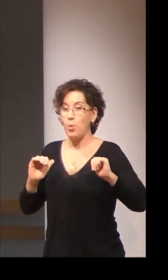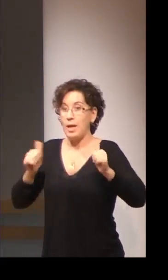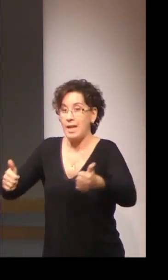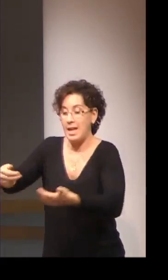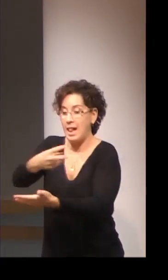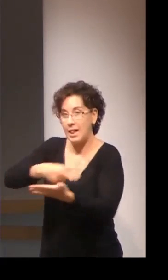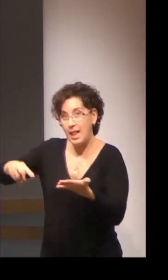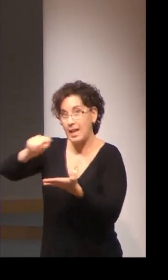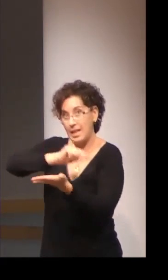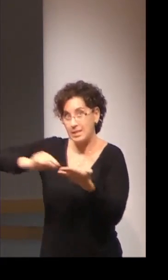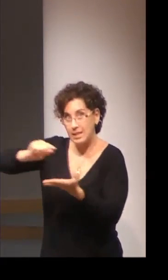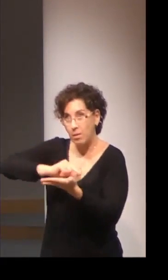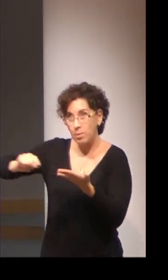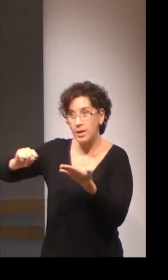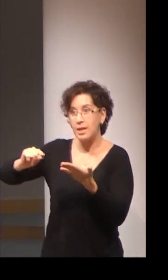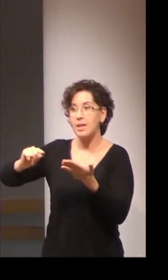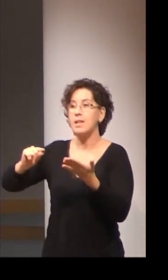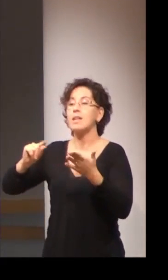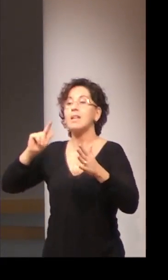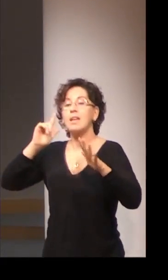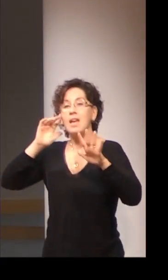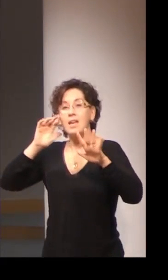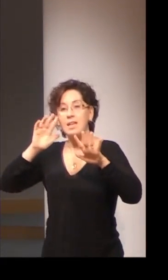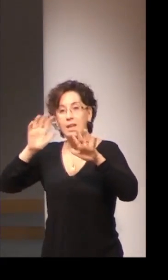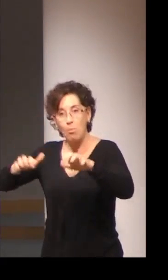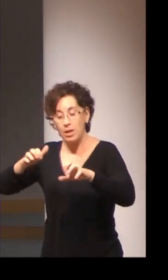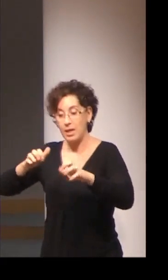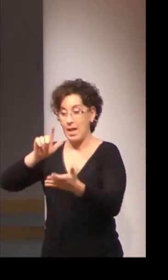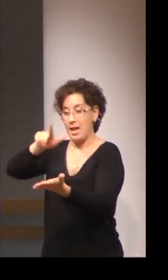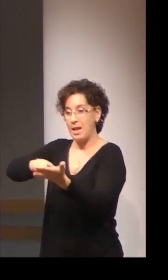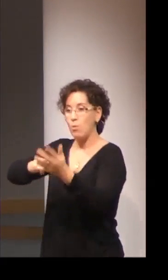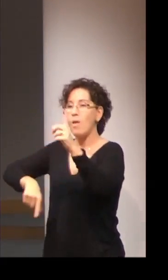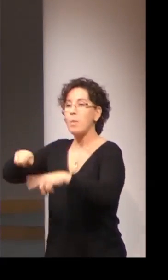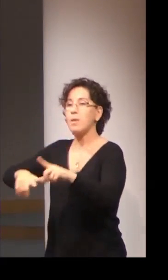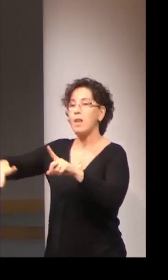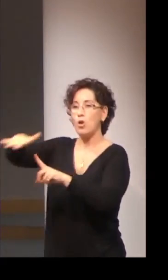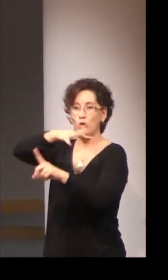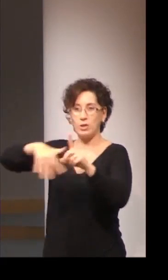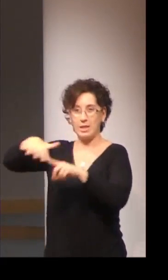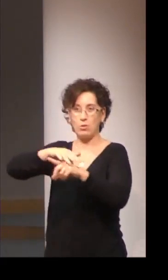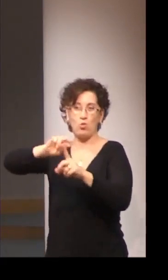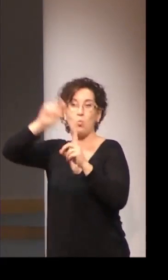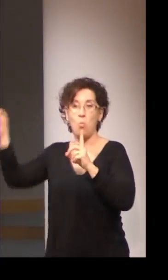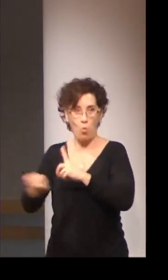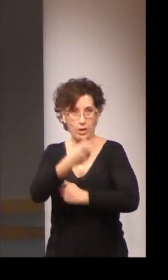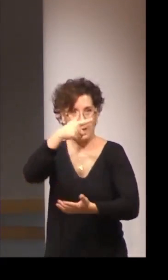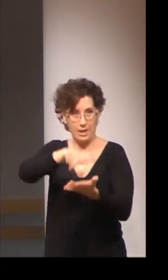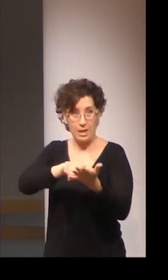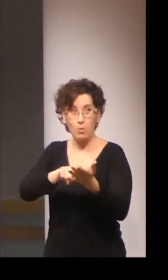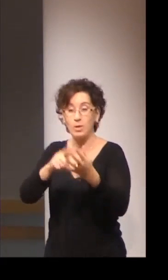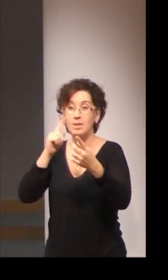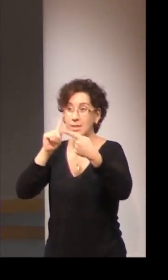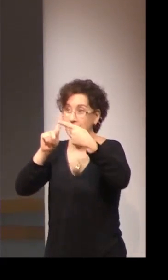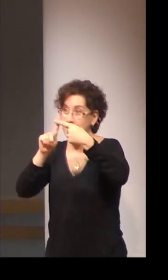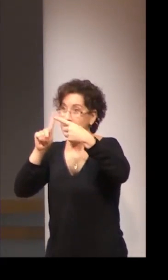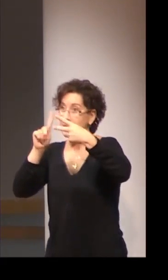escritura y aprendizaje de lenguas en contextos multilingües cabría pensar que en alguna de estas Por lo menos